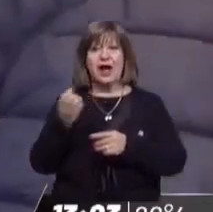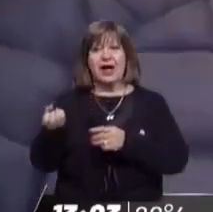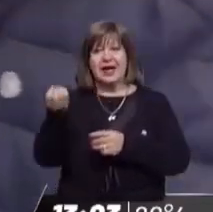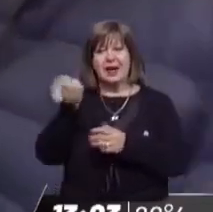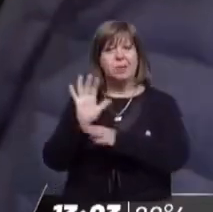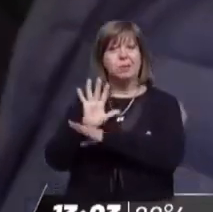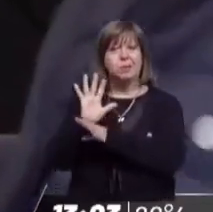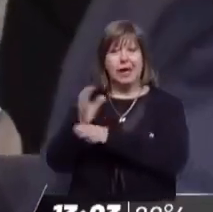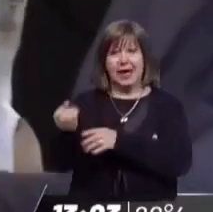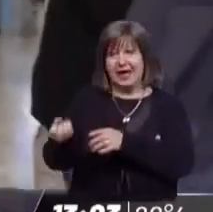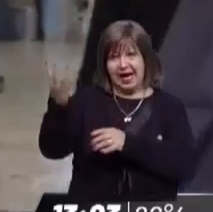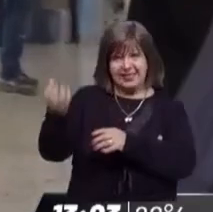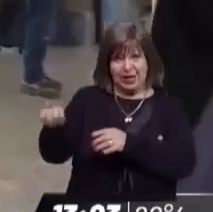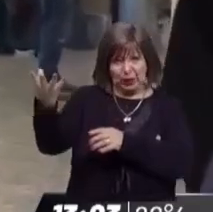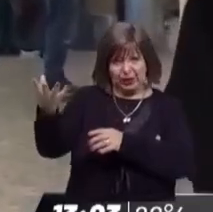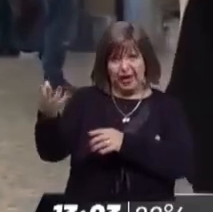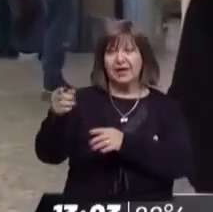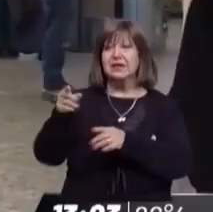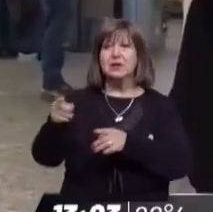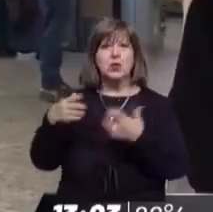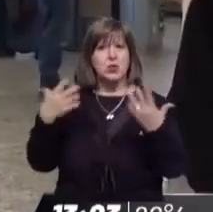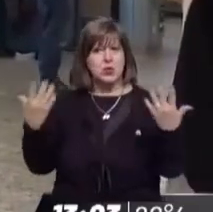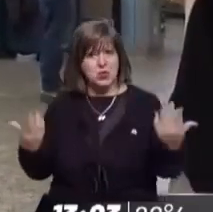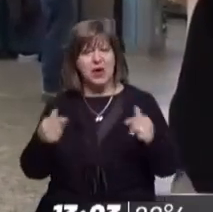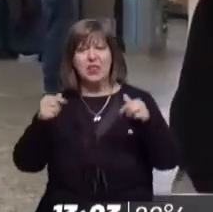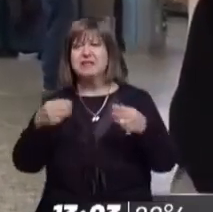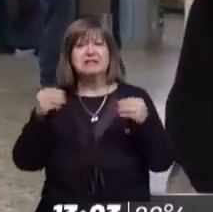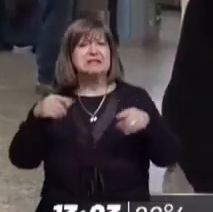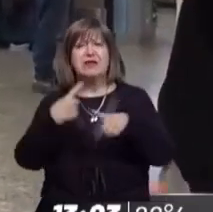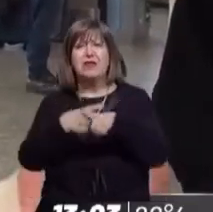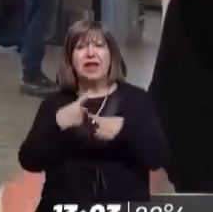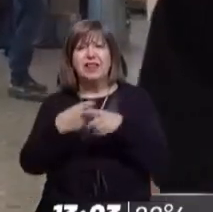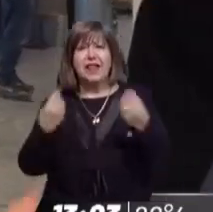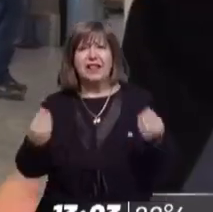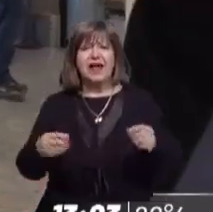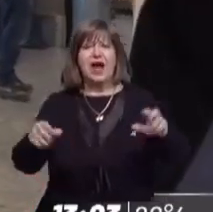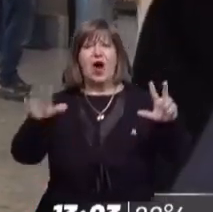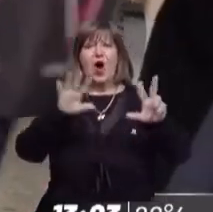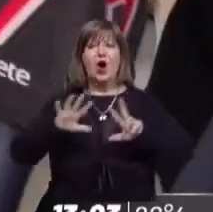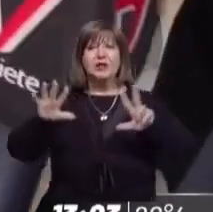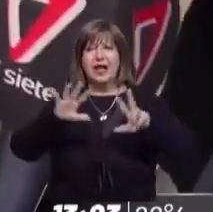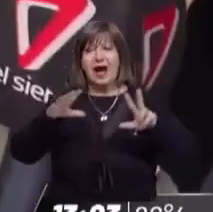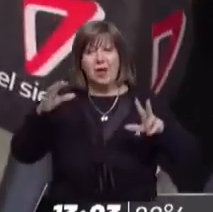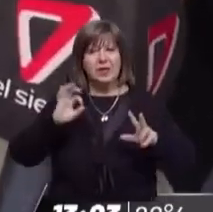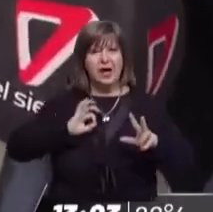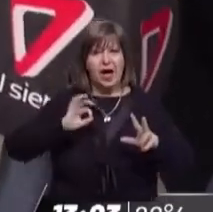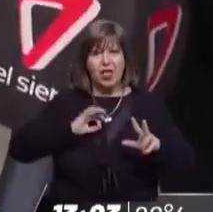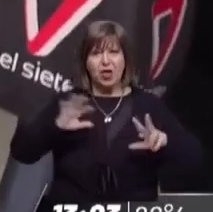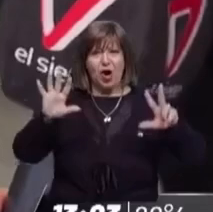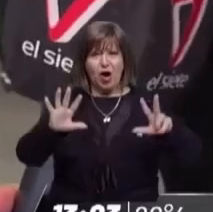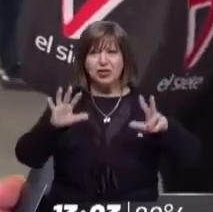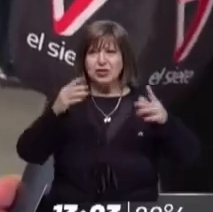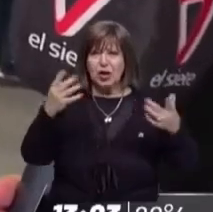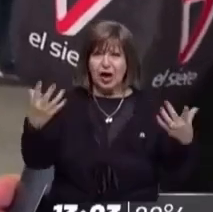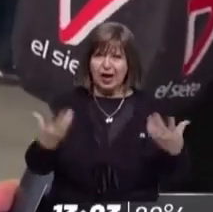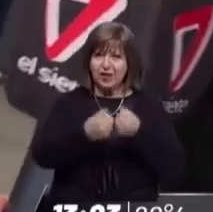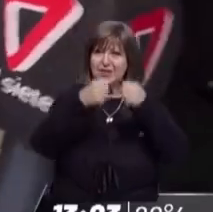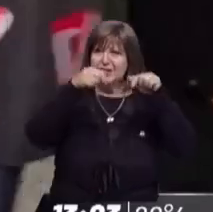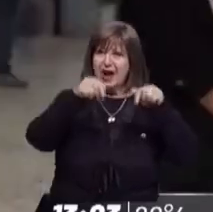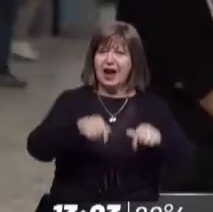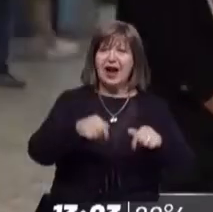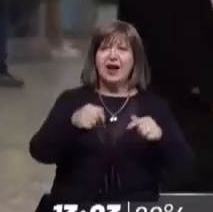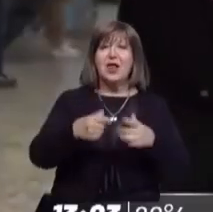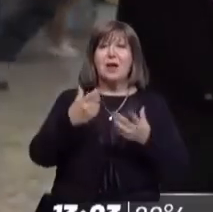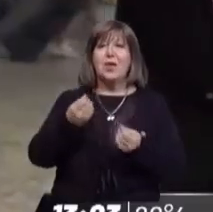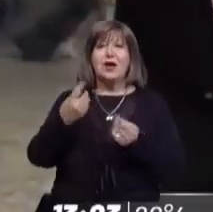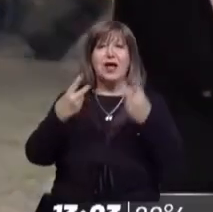fiesta? Octava edición de la fiesta del chocolate y este año le hemos agregado el vino. Hay que atraer a la gente del mundo y Mendoza se vende con vino,